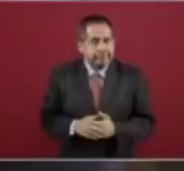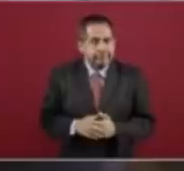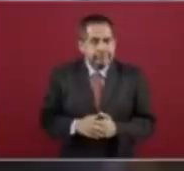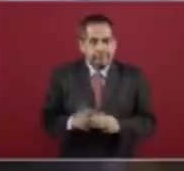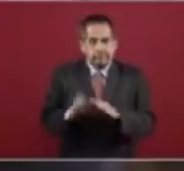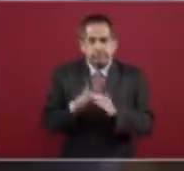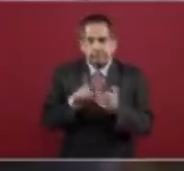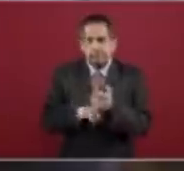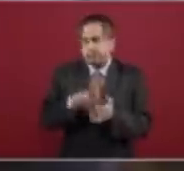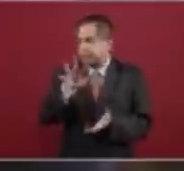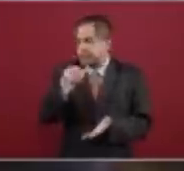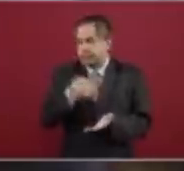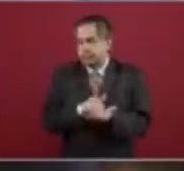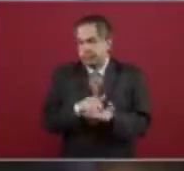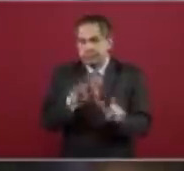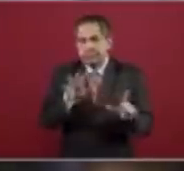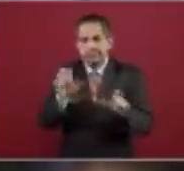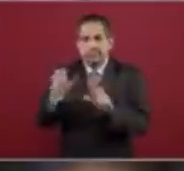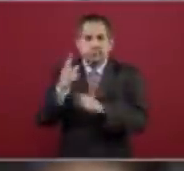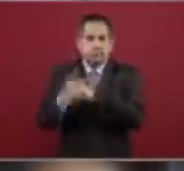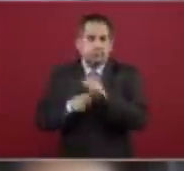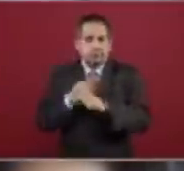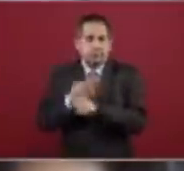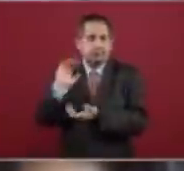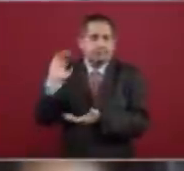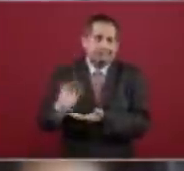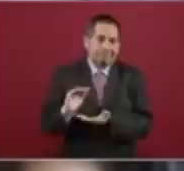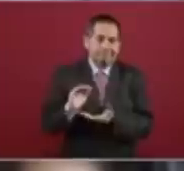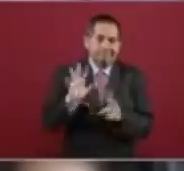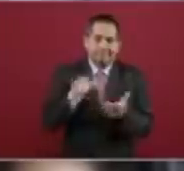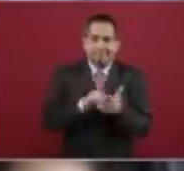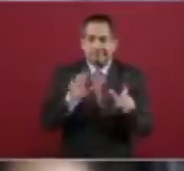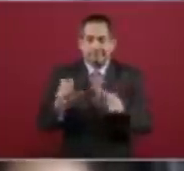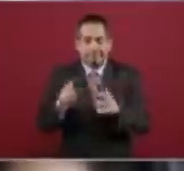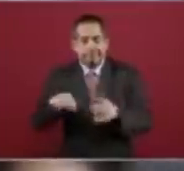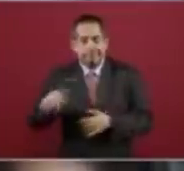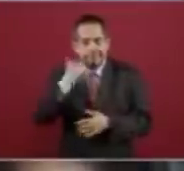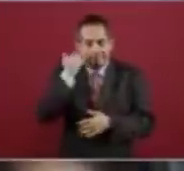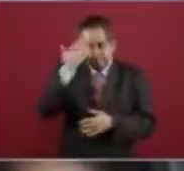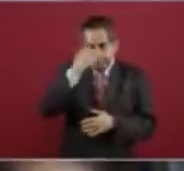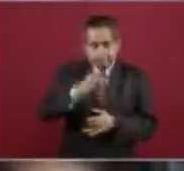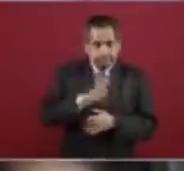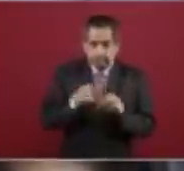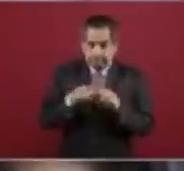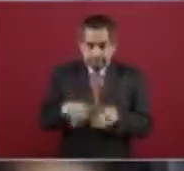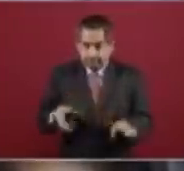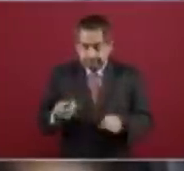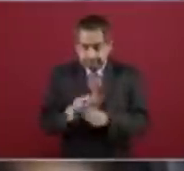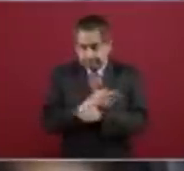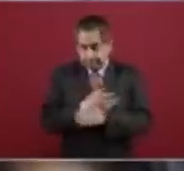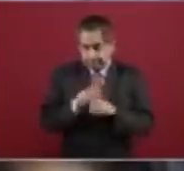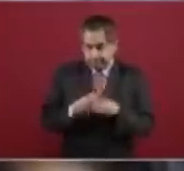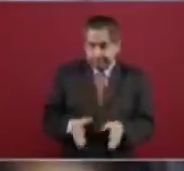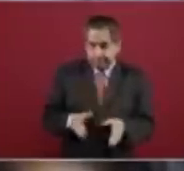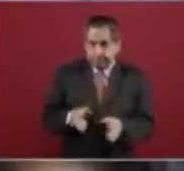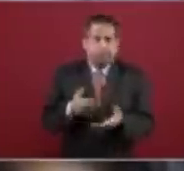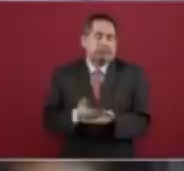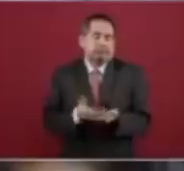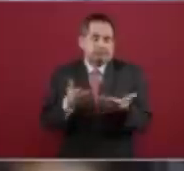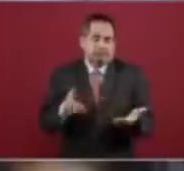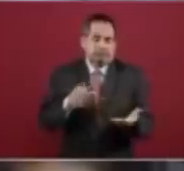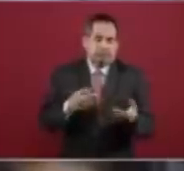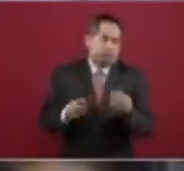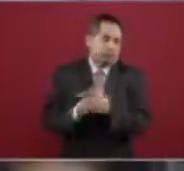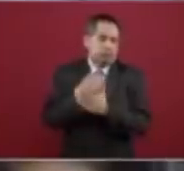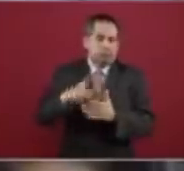casi 5,700 pesos al año. Entonces, quieren saber si ya se pierde ese programa y si ahora los